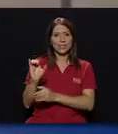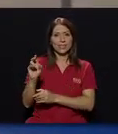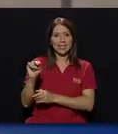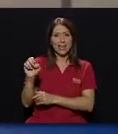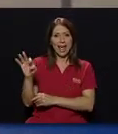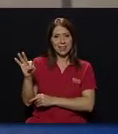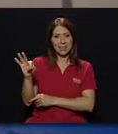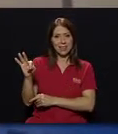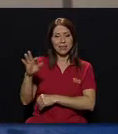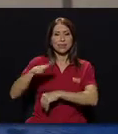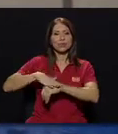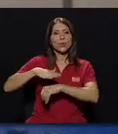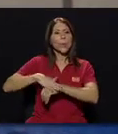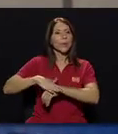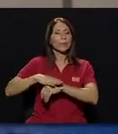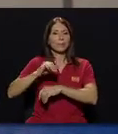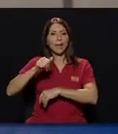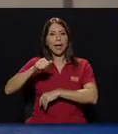de